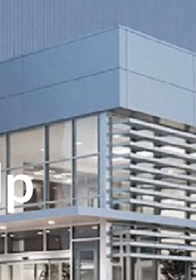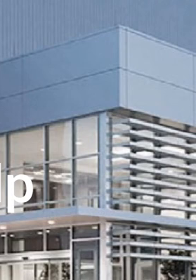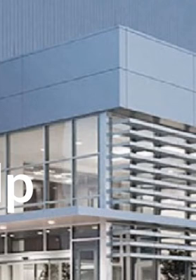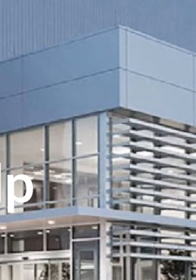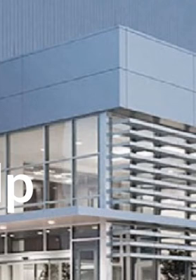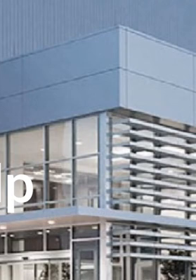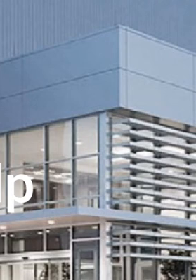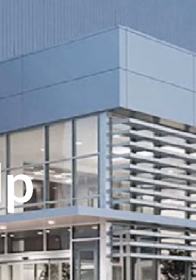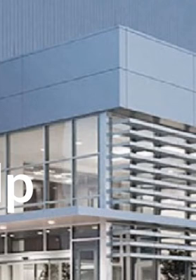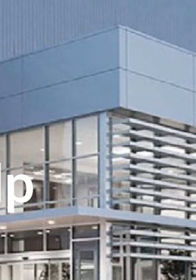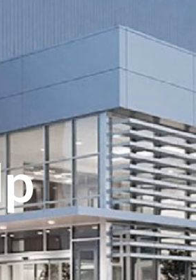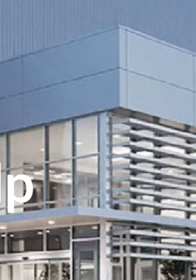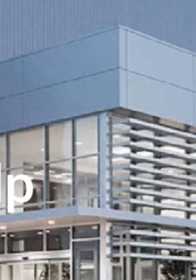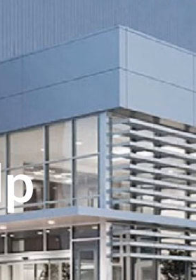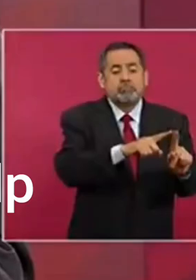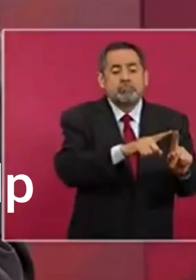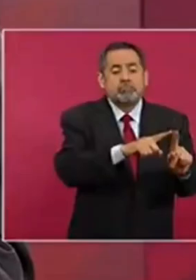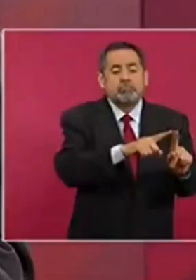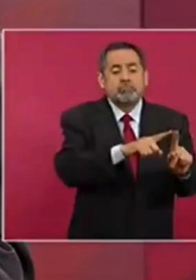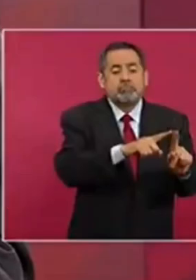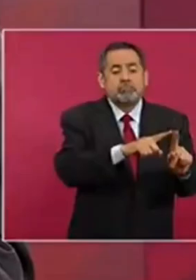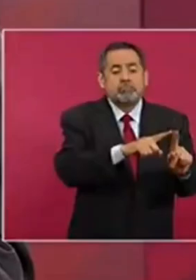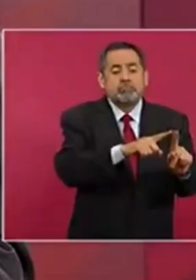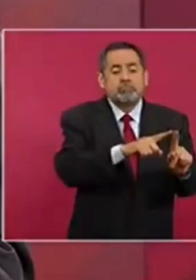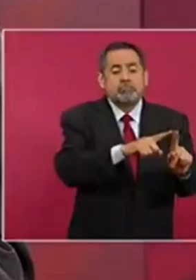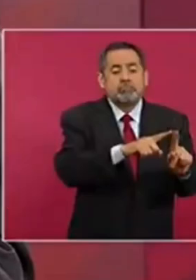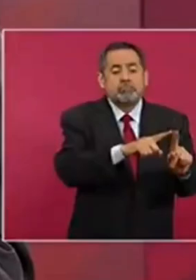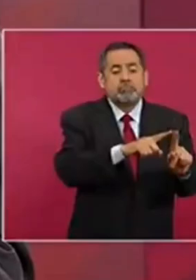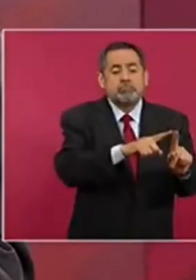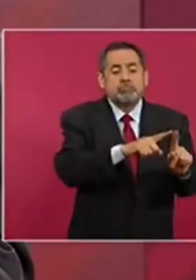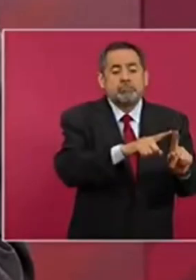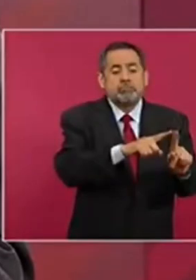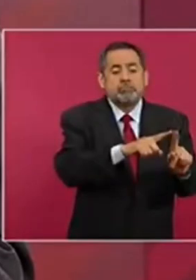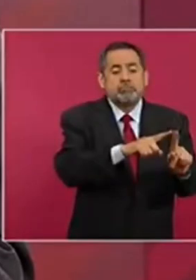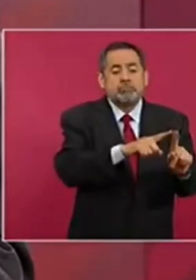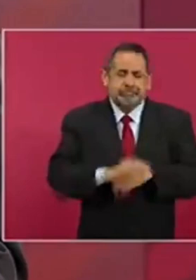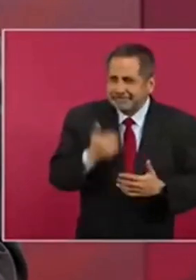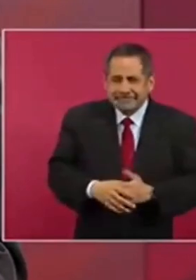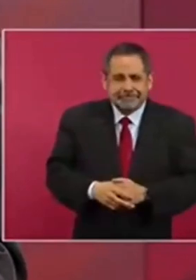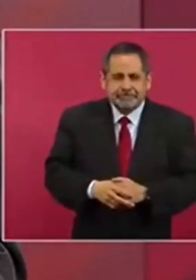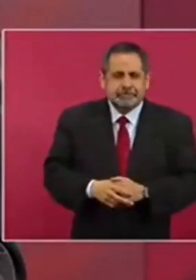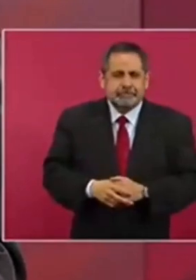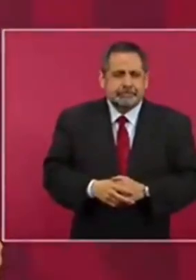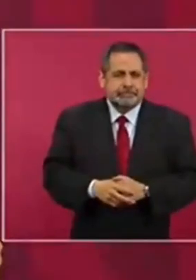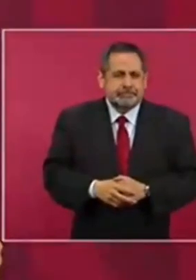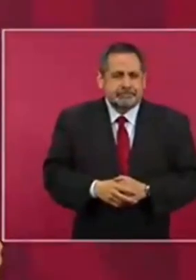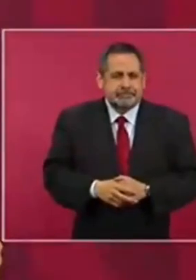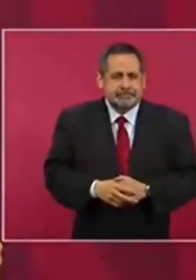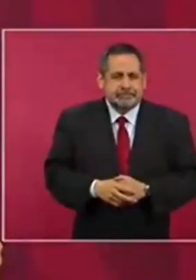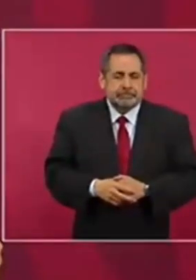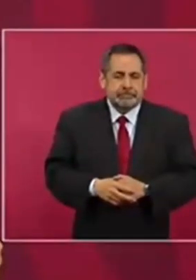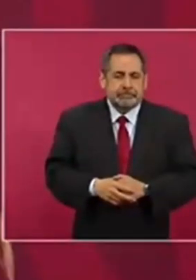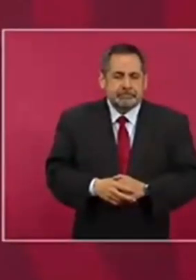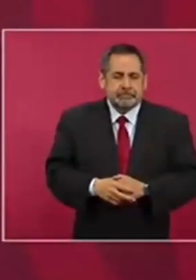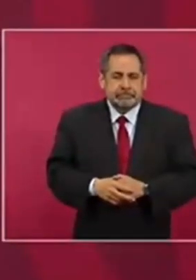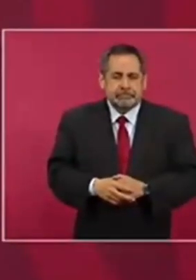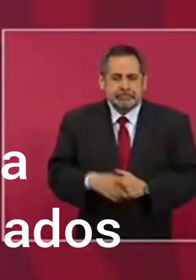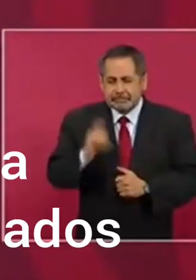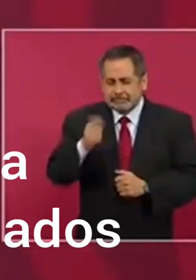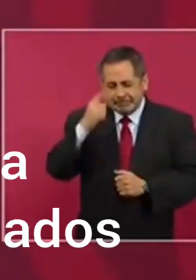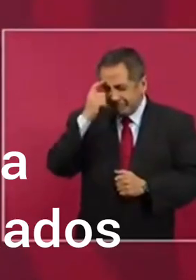pesos donde de acuerdo con la información dada a conocer- uno de esos contratos sería por invitación